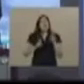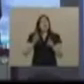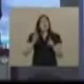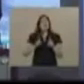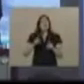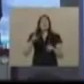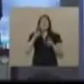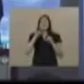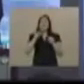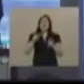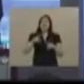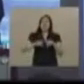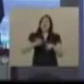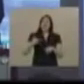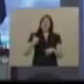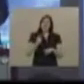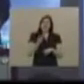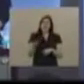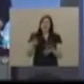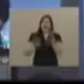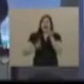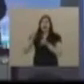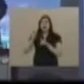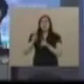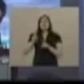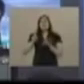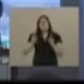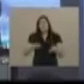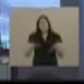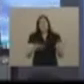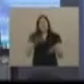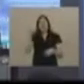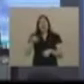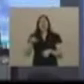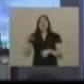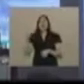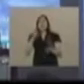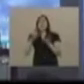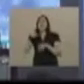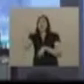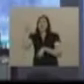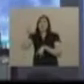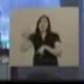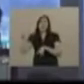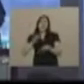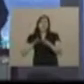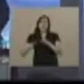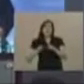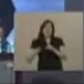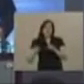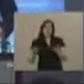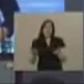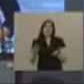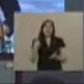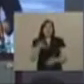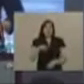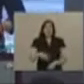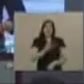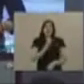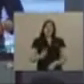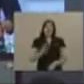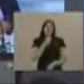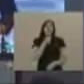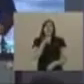siento socia de ustedes, el resultado de su empresa, porque sé que si a ustedes les va bien, a mí